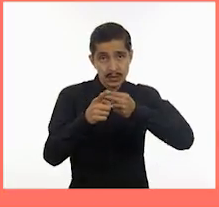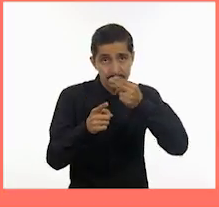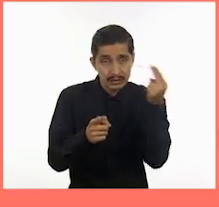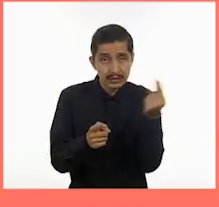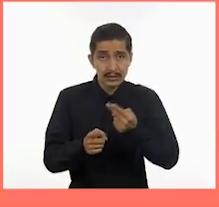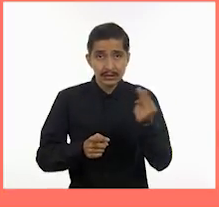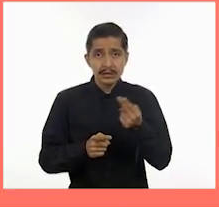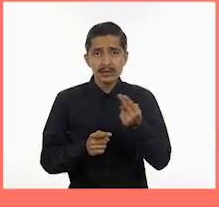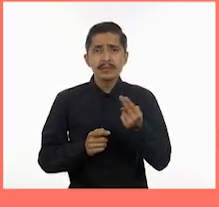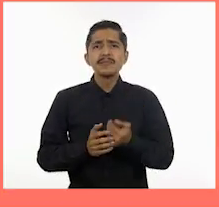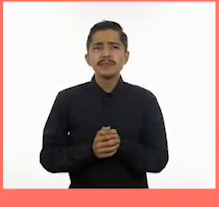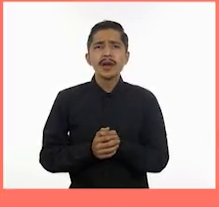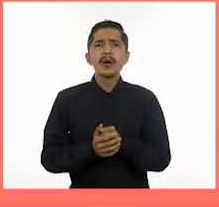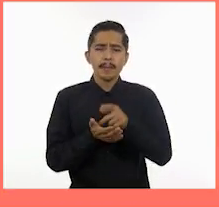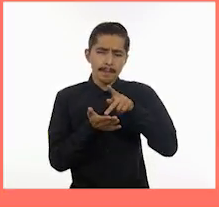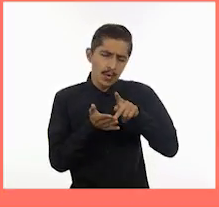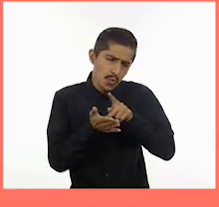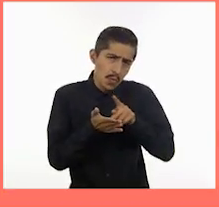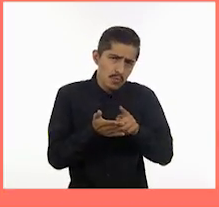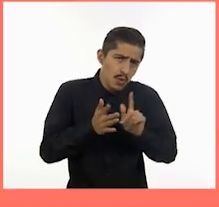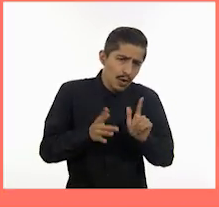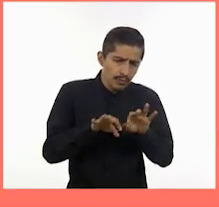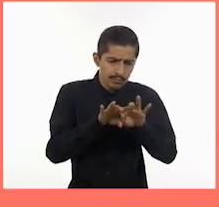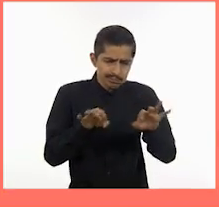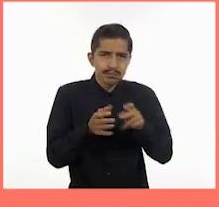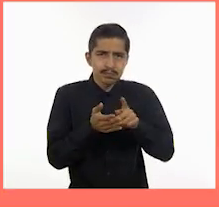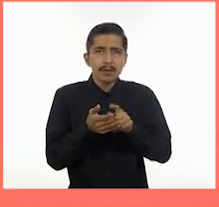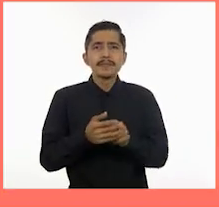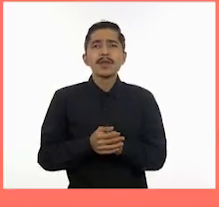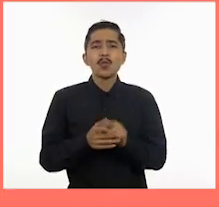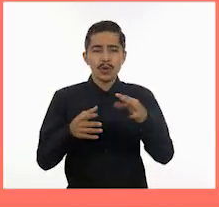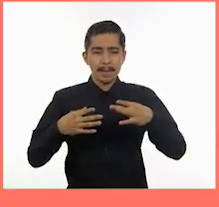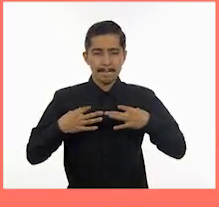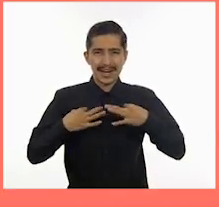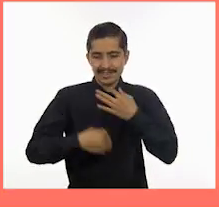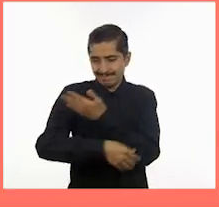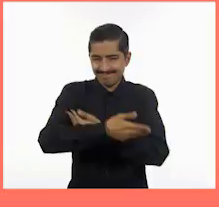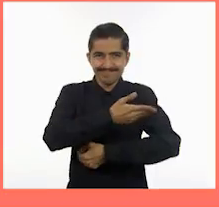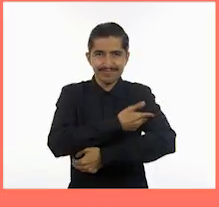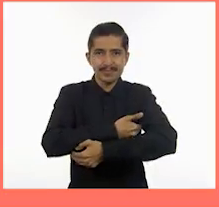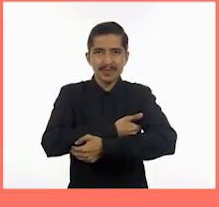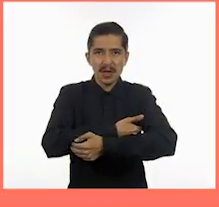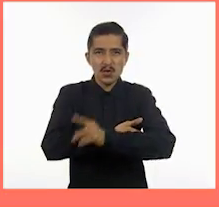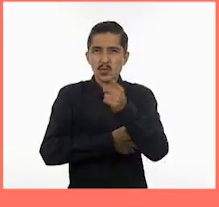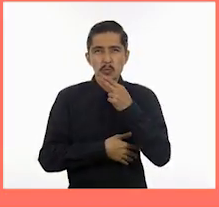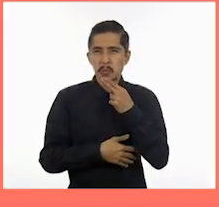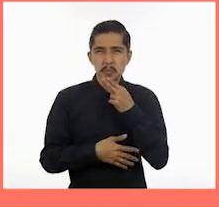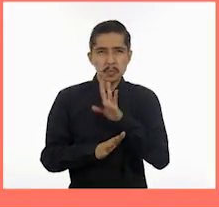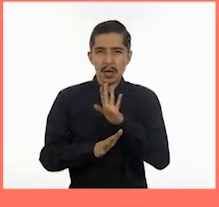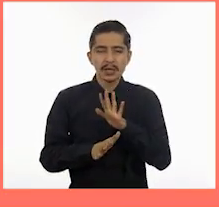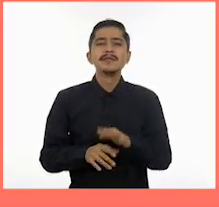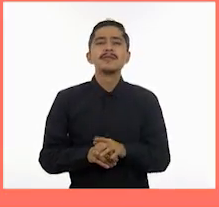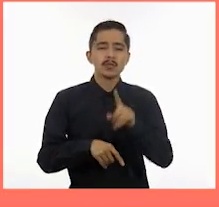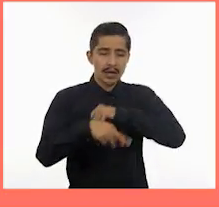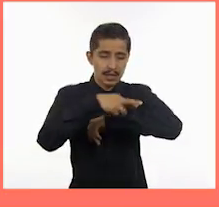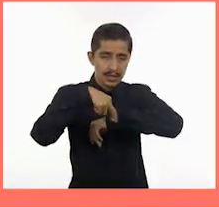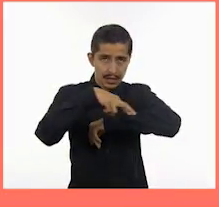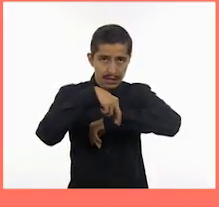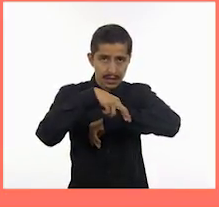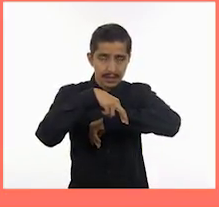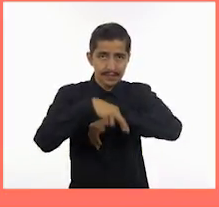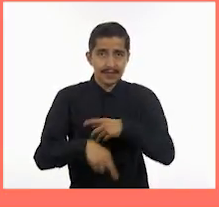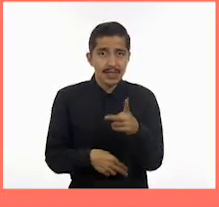Necesitarás un plumón o una pluma, una playera de algodón que ya no uses, una regla